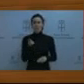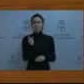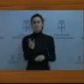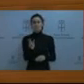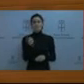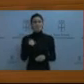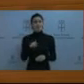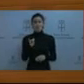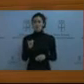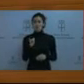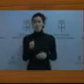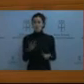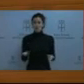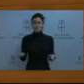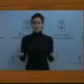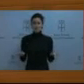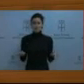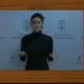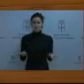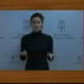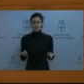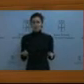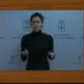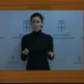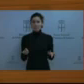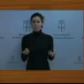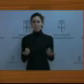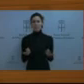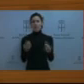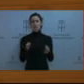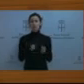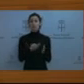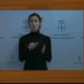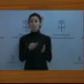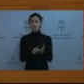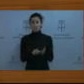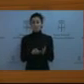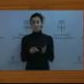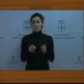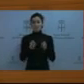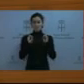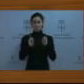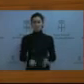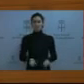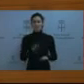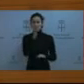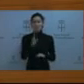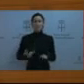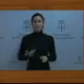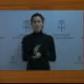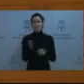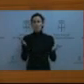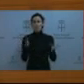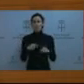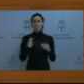existen. Que ya existen es más. No solamente existen, sino que no existe ningún proyecto que haya renunciado por falta de financiación. Y el